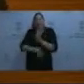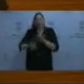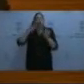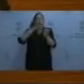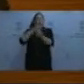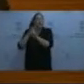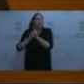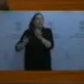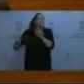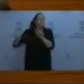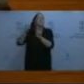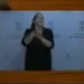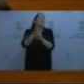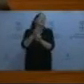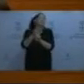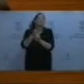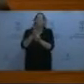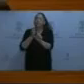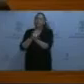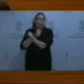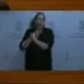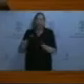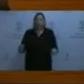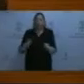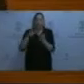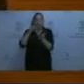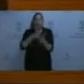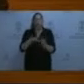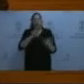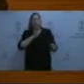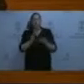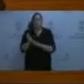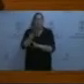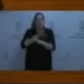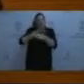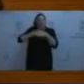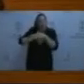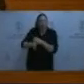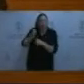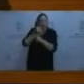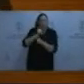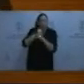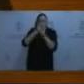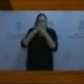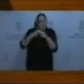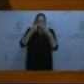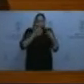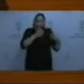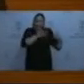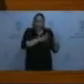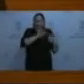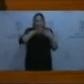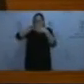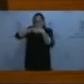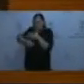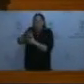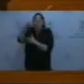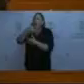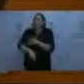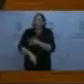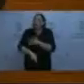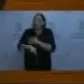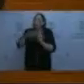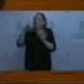perseguidos, constatándose que el cumplimiento de las previsiones de accesibilidad al empleo público por parte de este colectivo ha sido y es